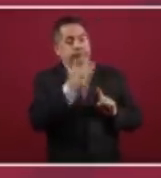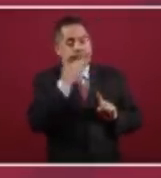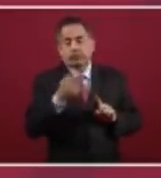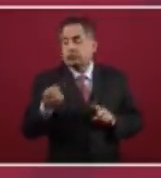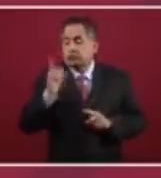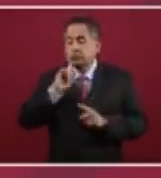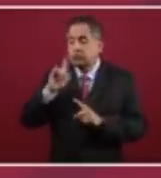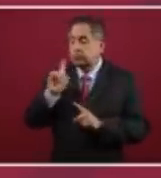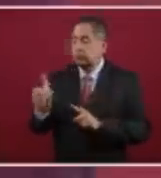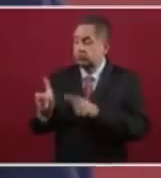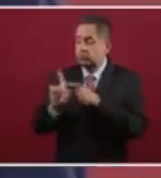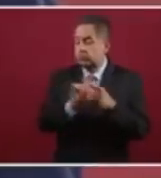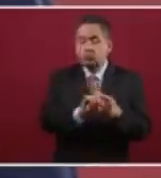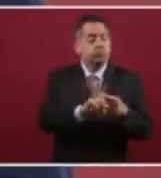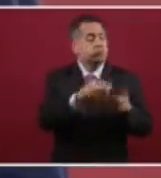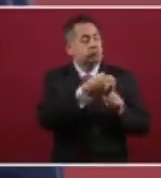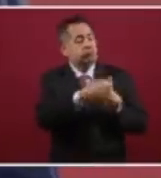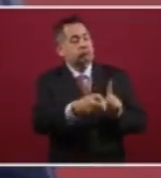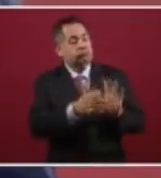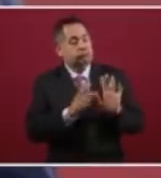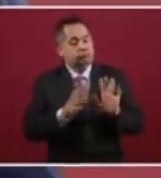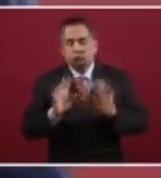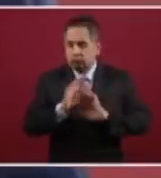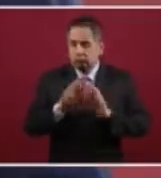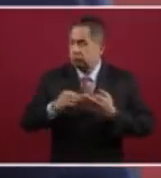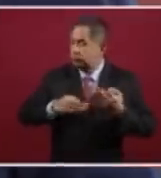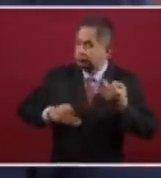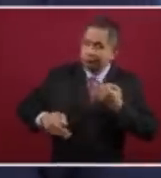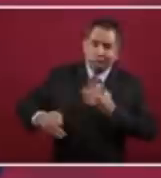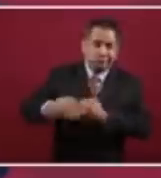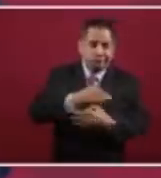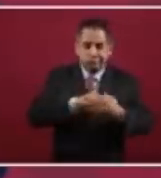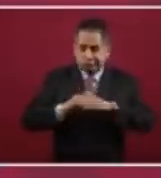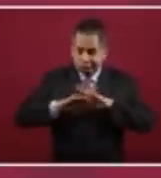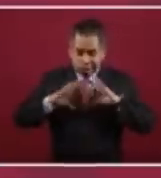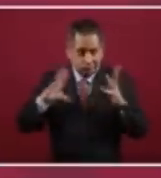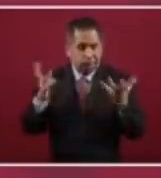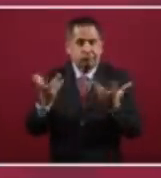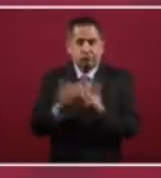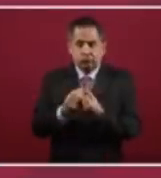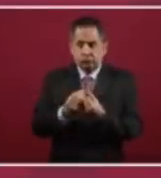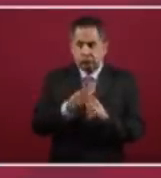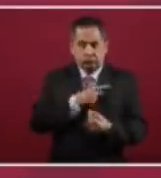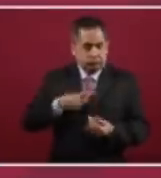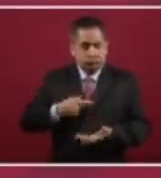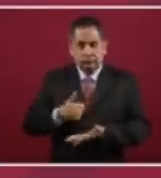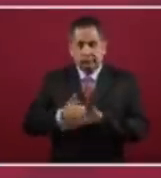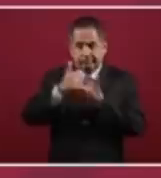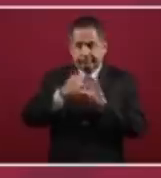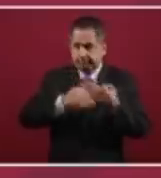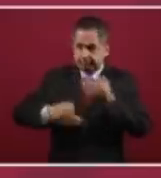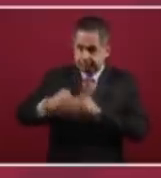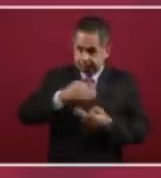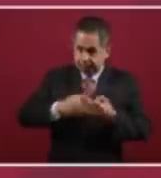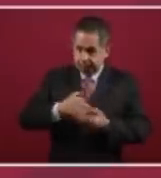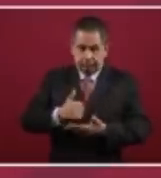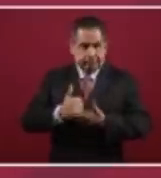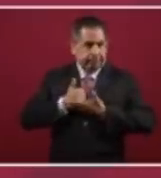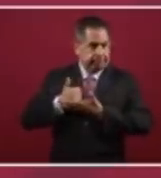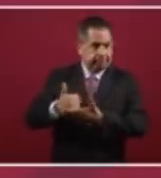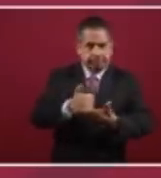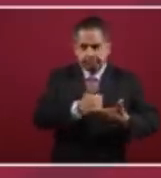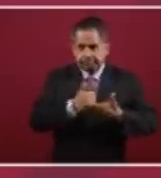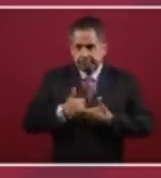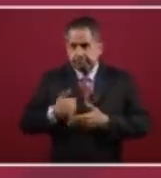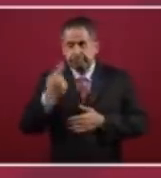de los servidores públicos. Todos tenemos que ayudar a